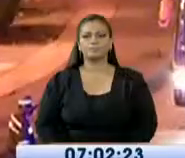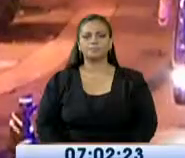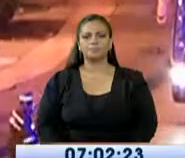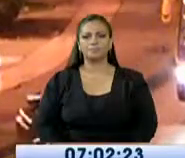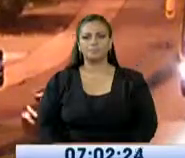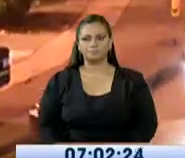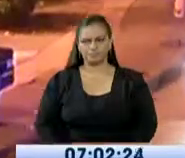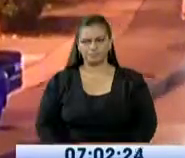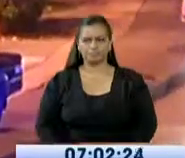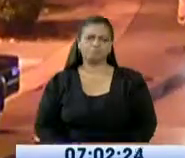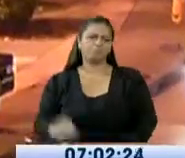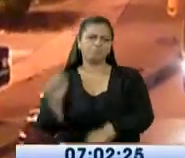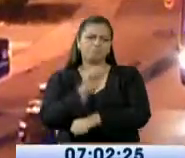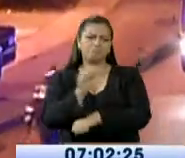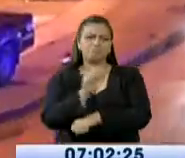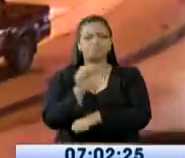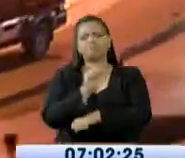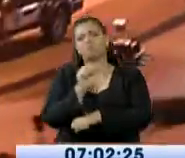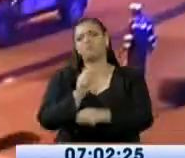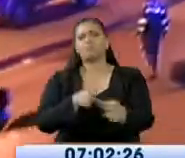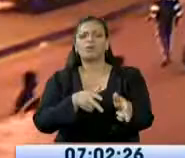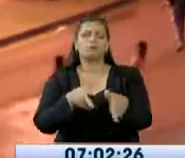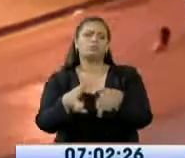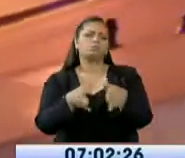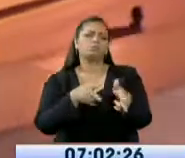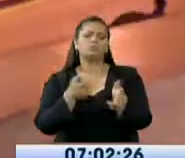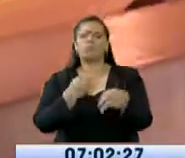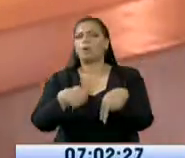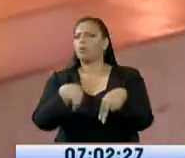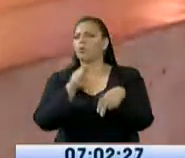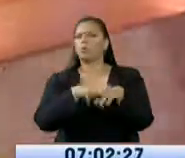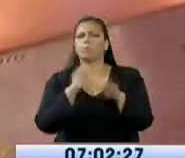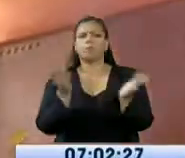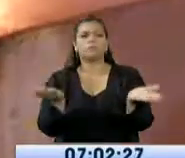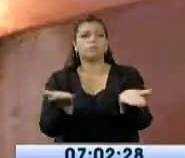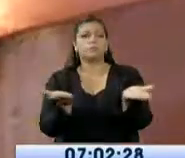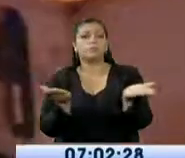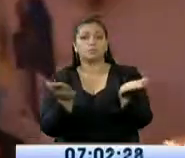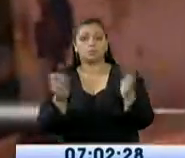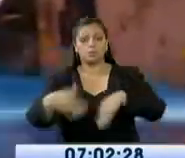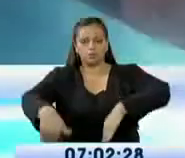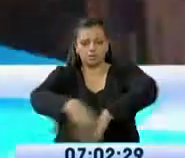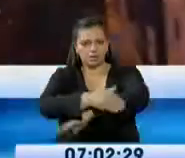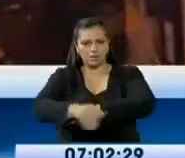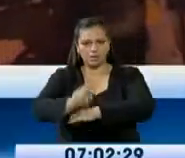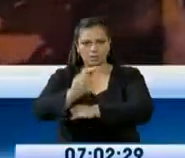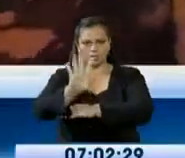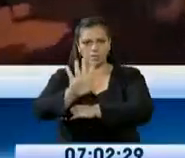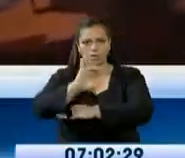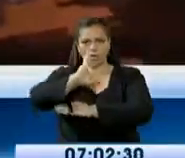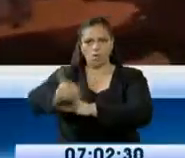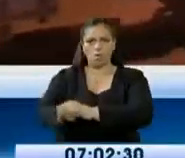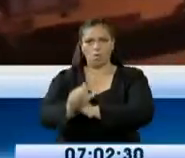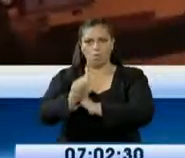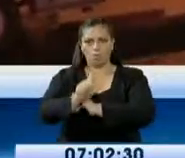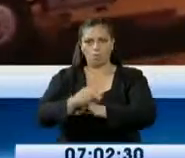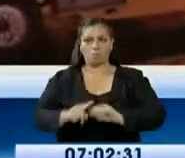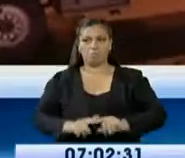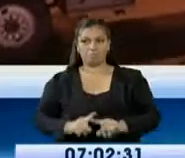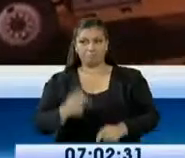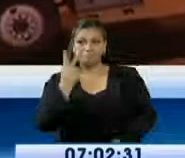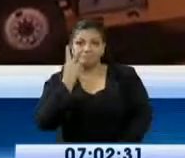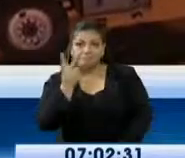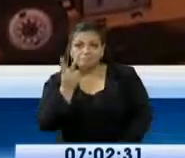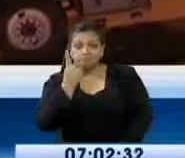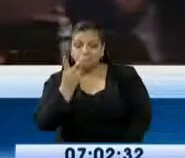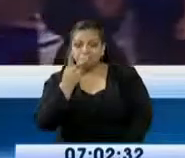Los carros transitaban con normalidad en la avenida 25 de Julio. Sin embargo, antes de la medianoche, el conductor de este tráiler realizó